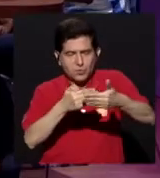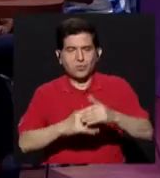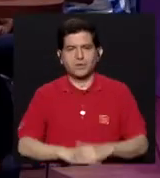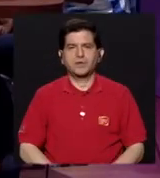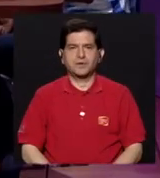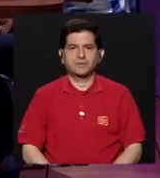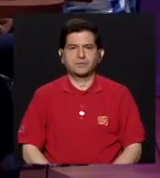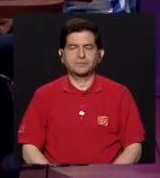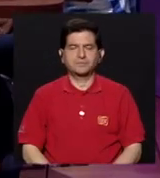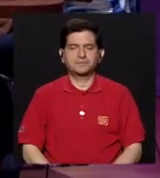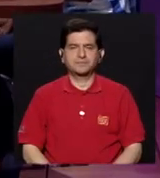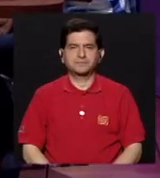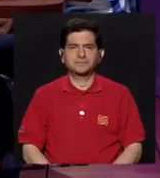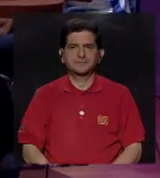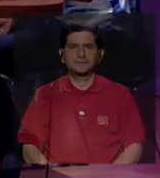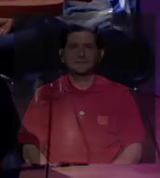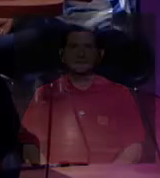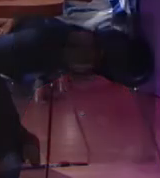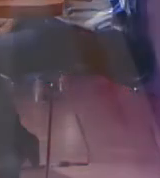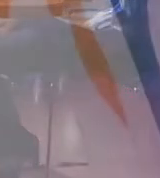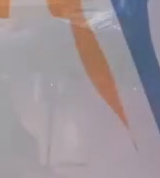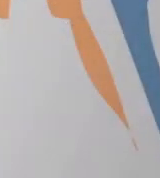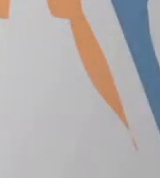unos minutos.